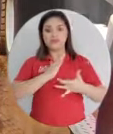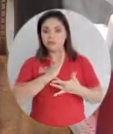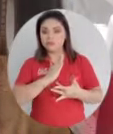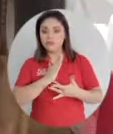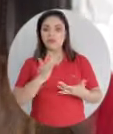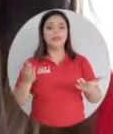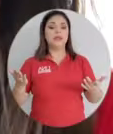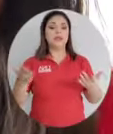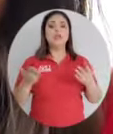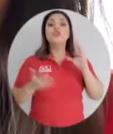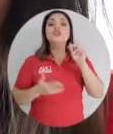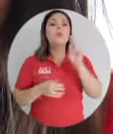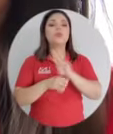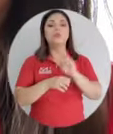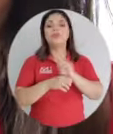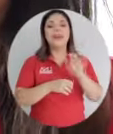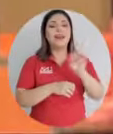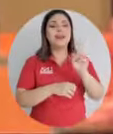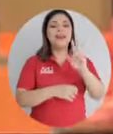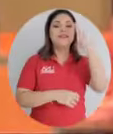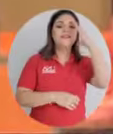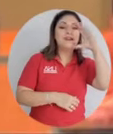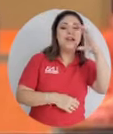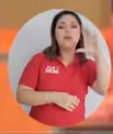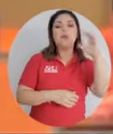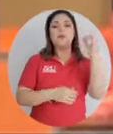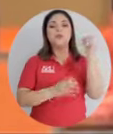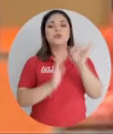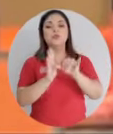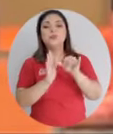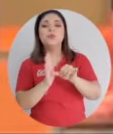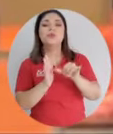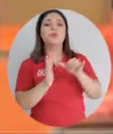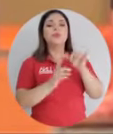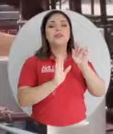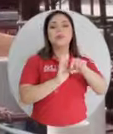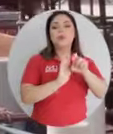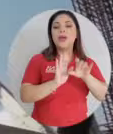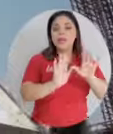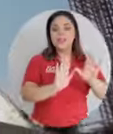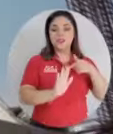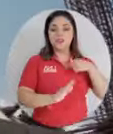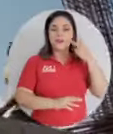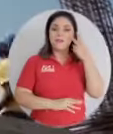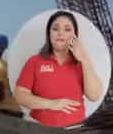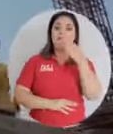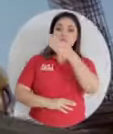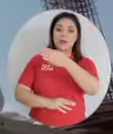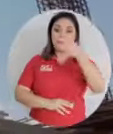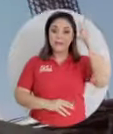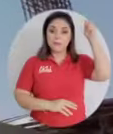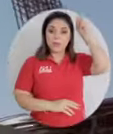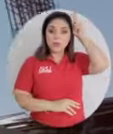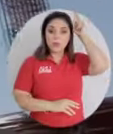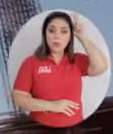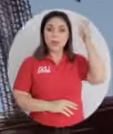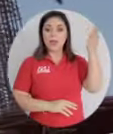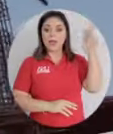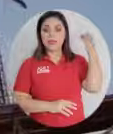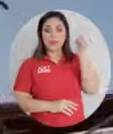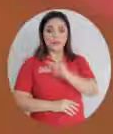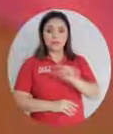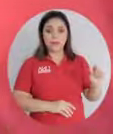no son las plataformas, por favor, ¿verdad? Lo vi en una actividad que participé en CEPAL en Perú, hace